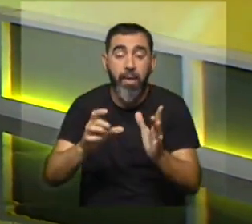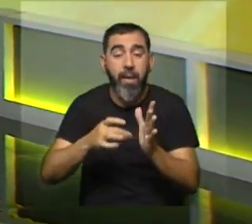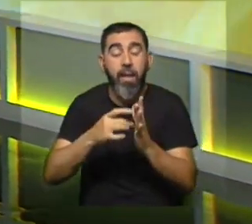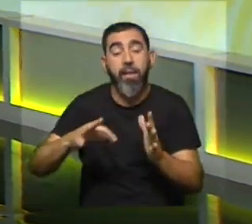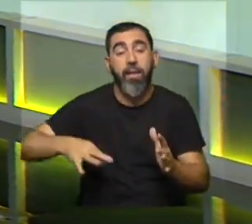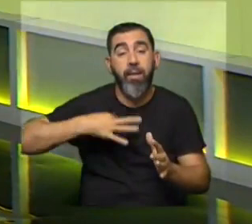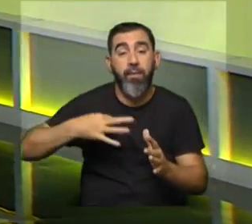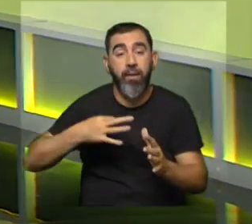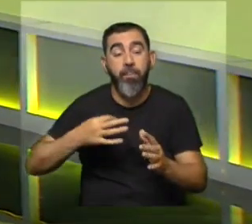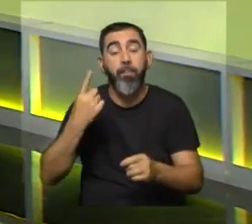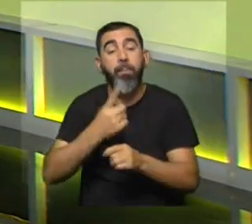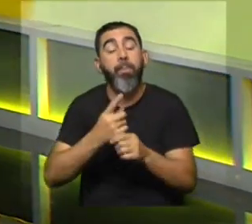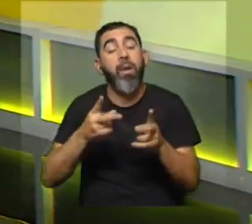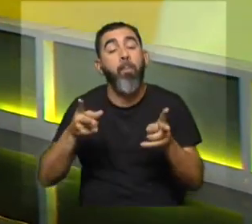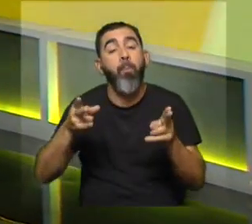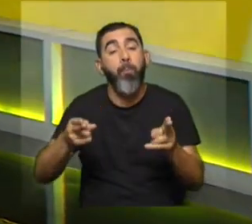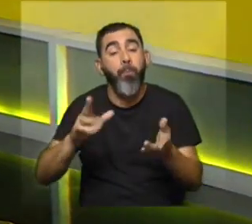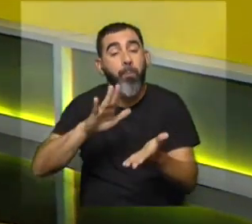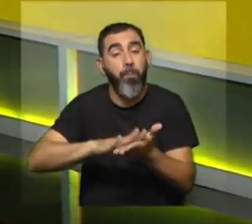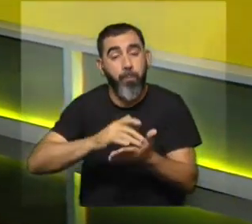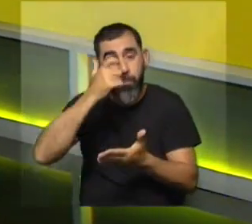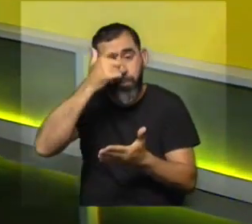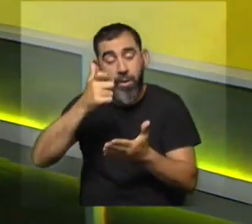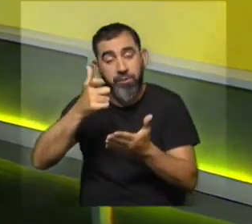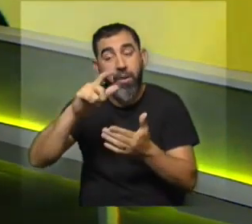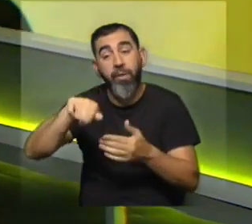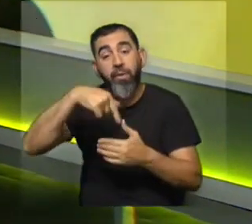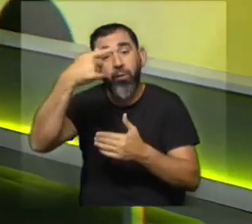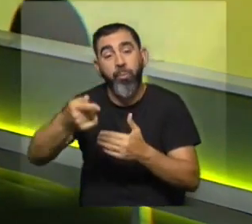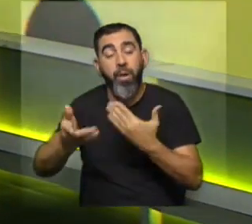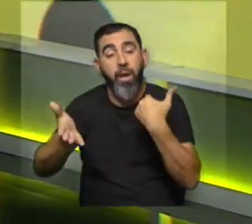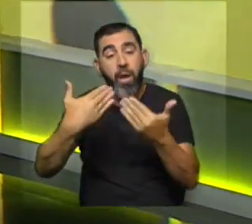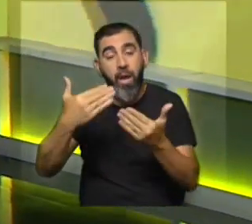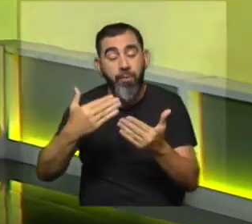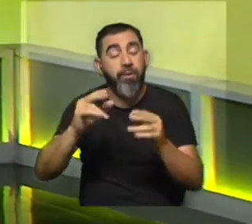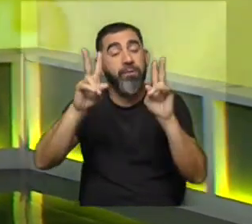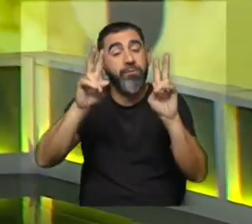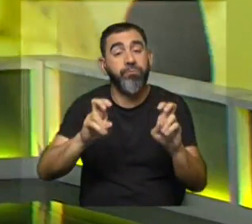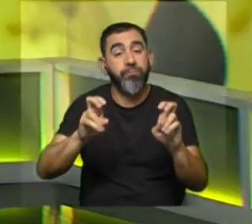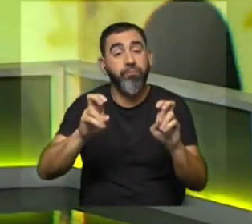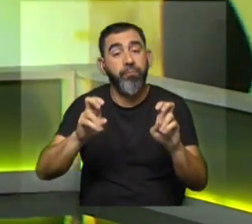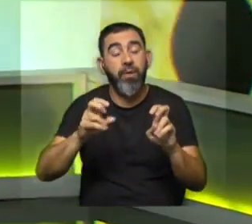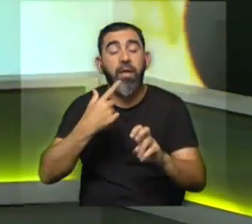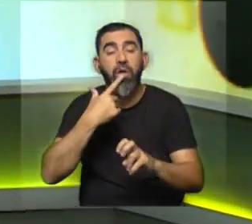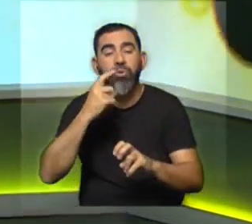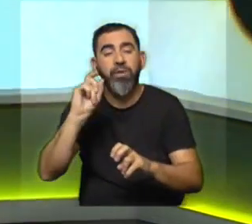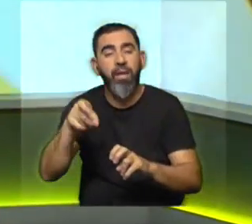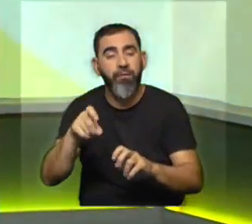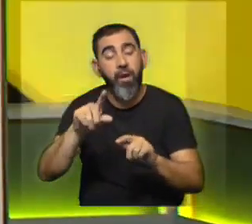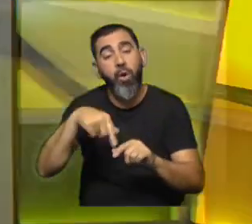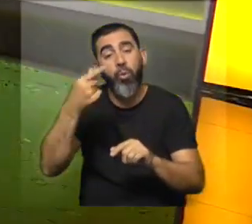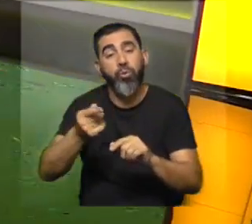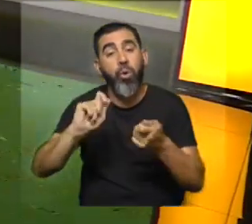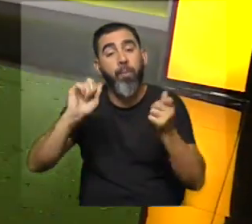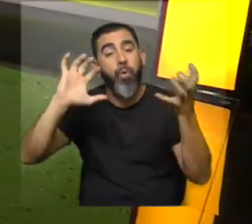calidad de vida? Primera pausa en Sobre Ciencia. A la vuelta vamos a hablar por un lado de saliva y por otro lado de